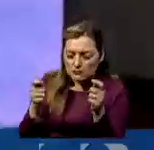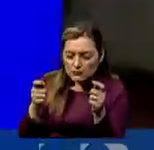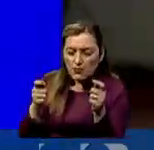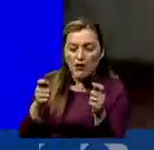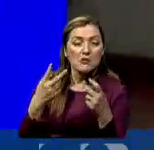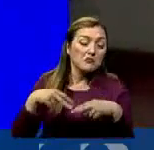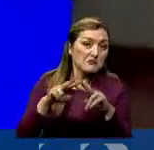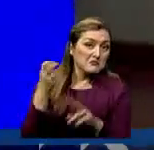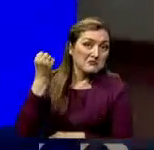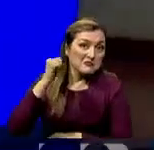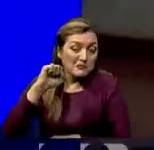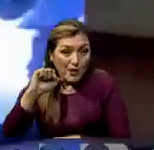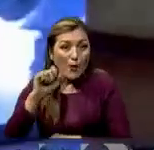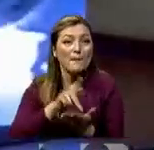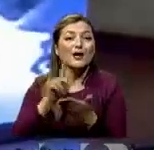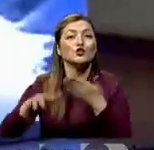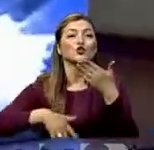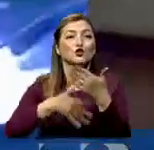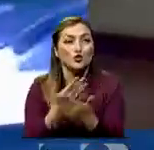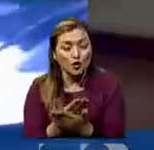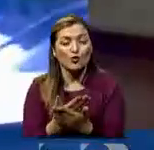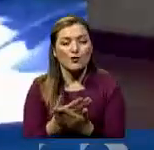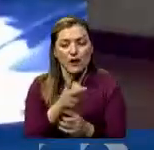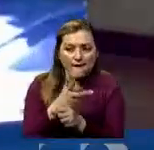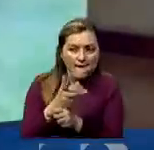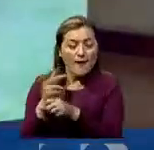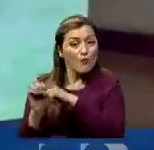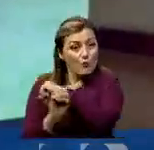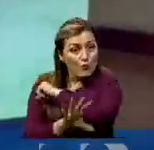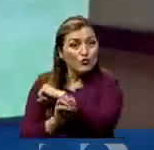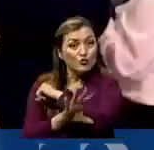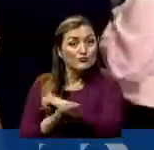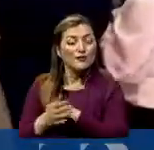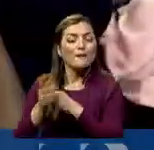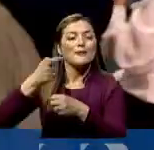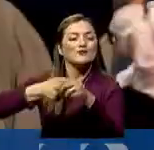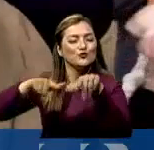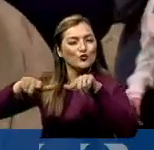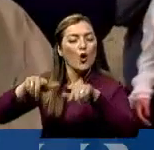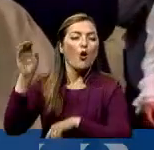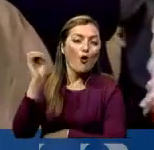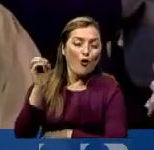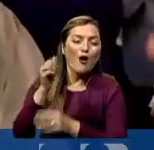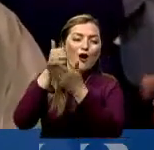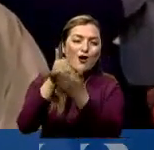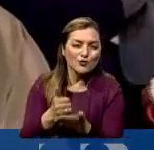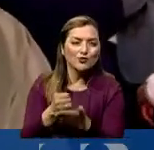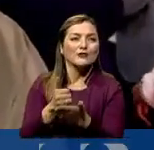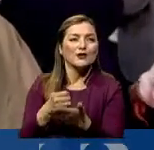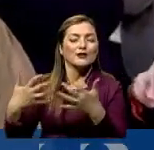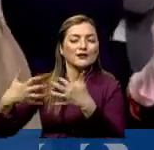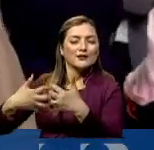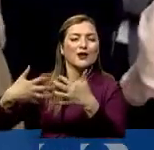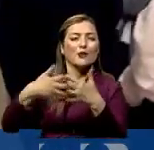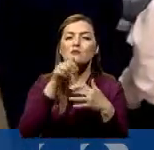desde un viaje absolutamente todo pagado para la creación de contenido y promoción de un destino específico, hasta ayudarlos a articular con el